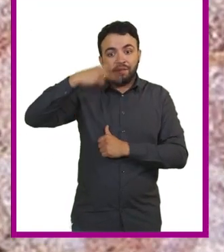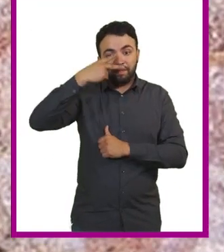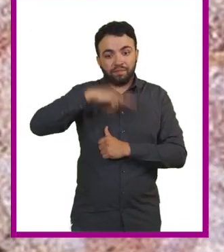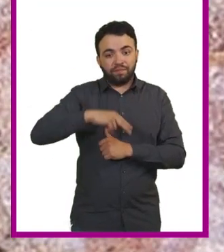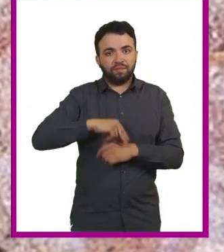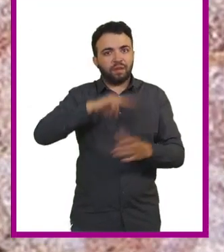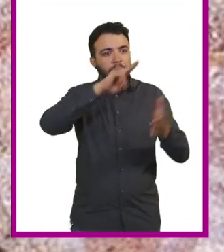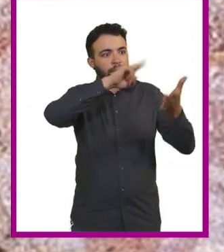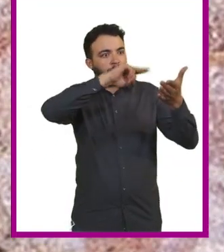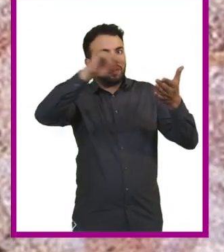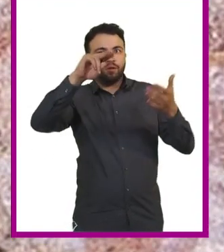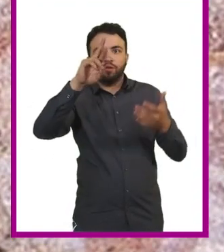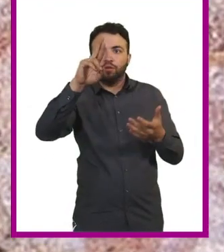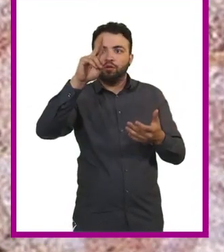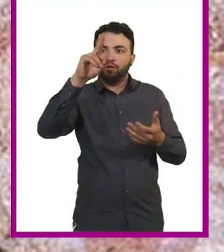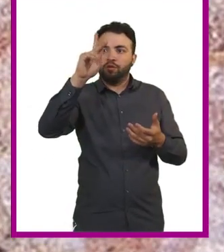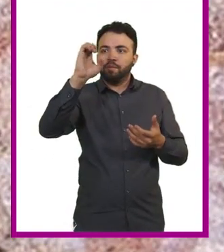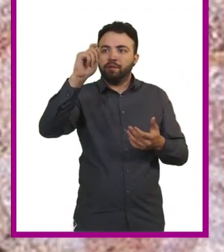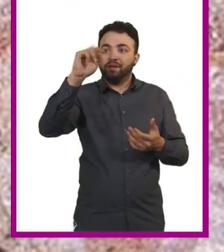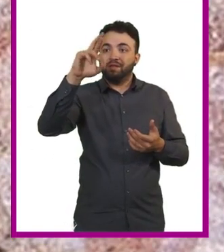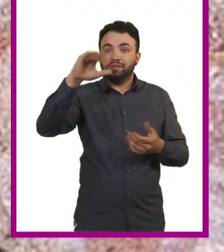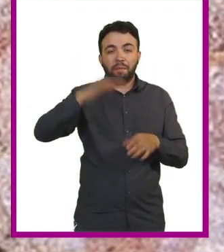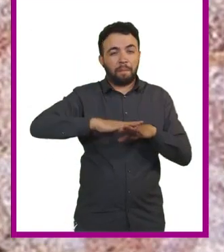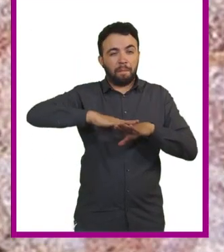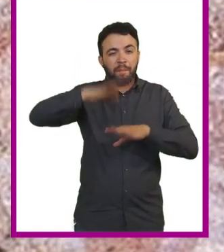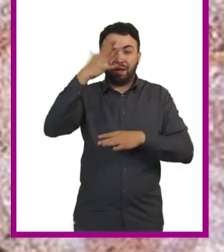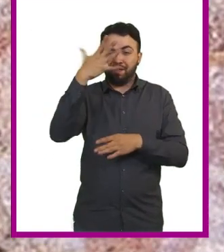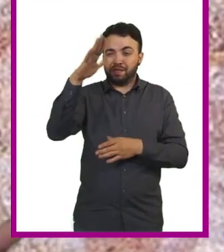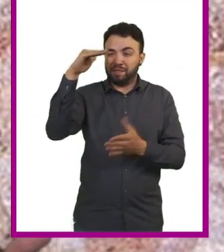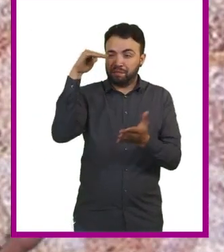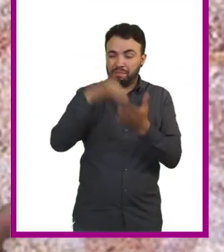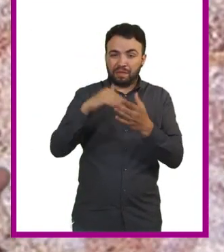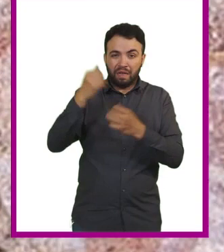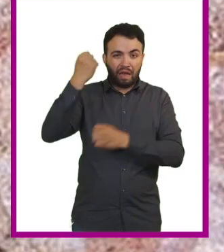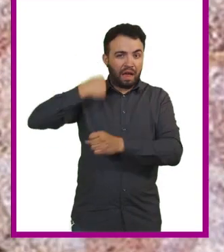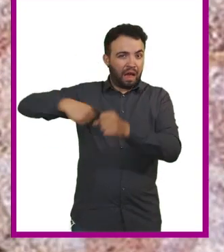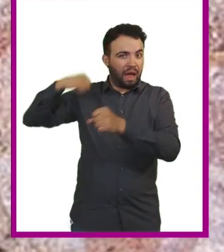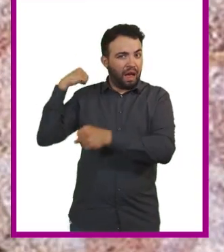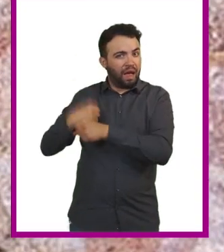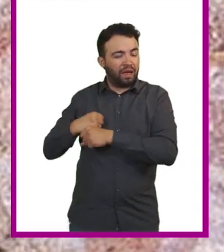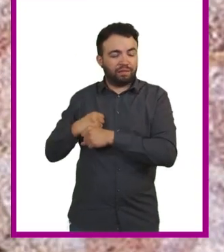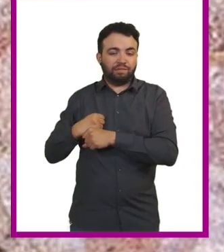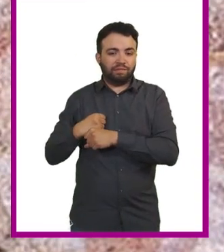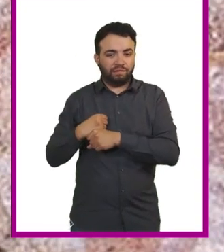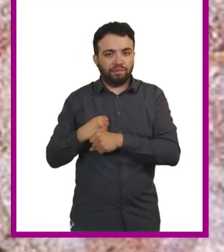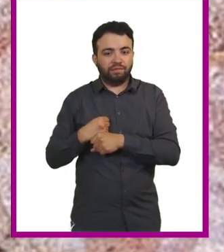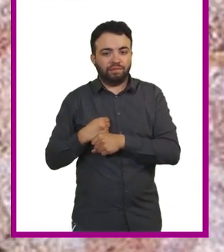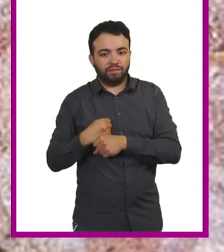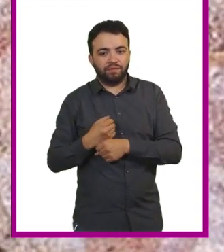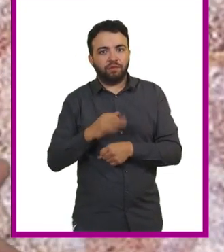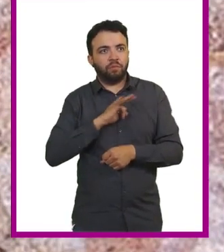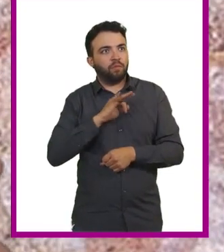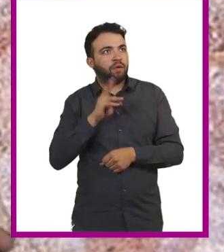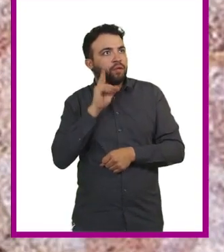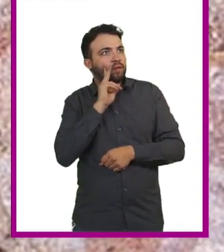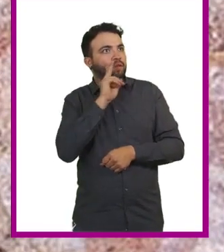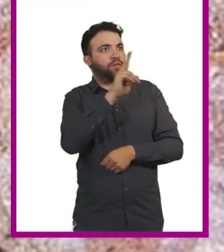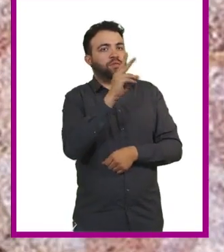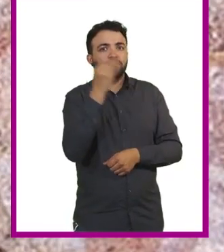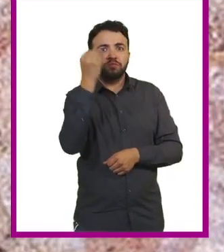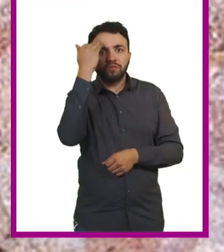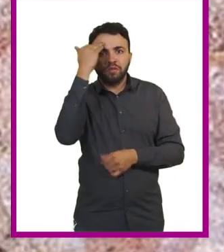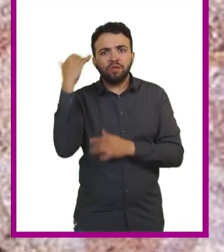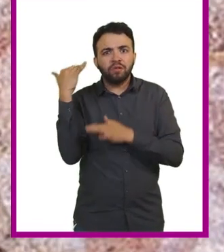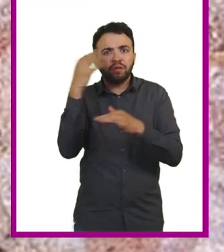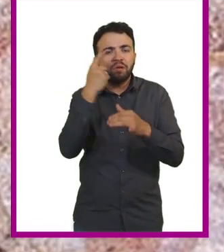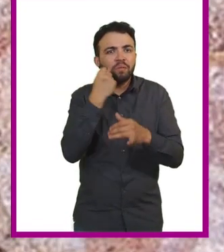México. Pinturas rupestres con más de 10,000 años de antigüedad y lo más increíble, podemos apreciarlas después de tanto tiempo.